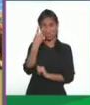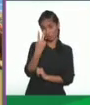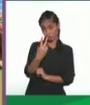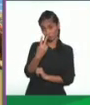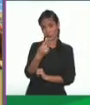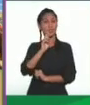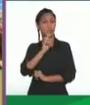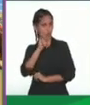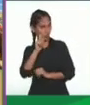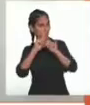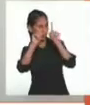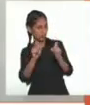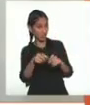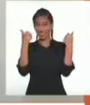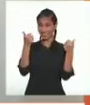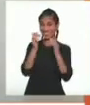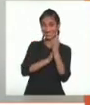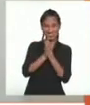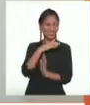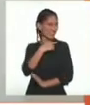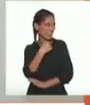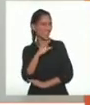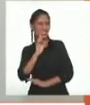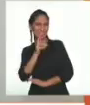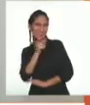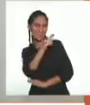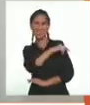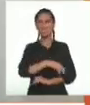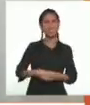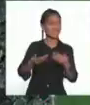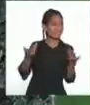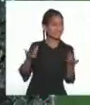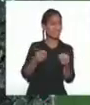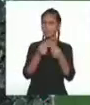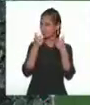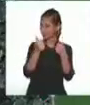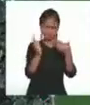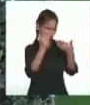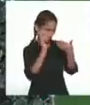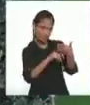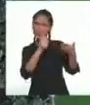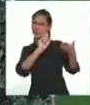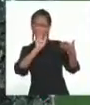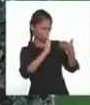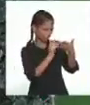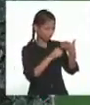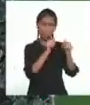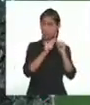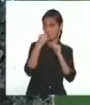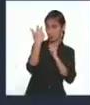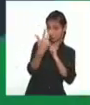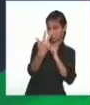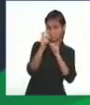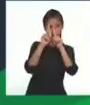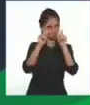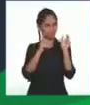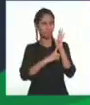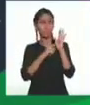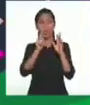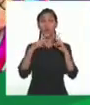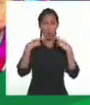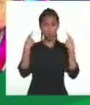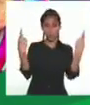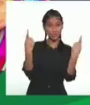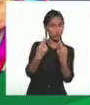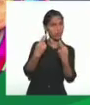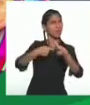y responder una pregunta. ¡Sí! ¡Me gusta responder preguntas! Muy bien, vamos con la siguiente tarjeta. Pregunta número 3. Un restaurante de